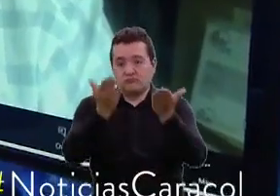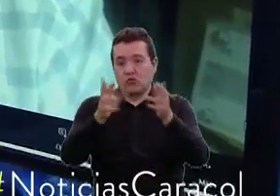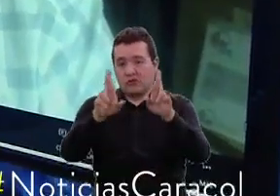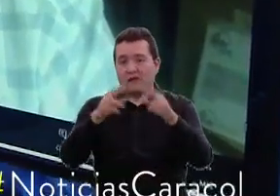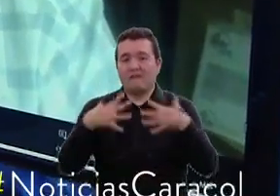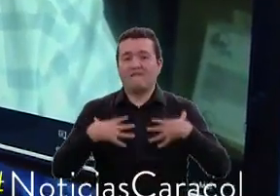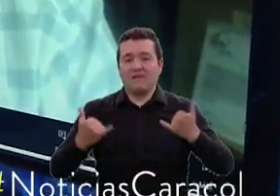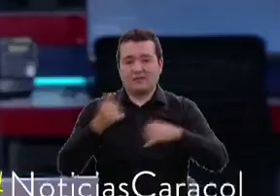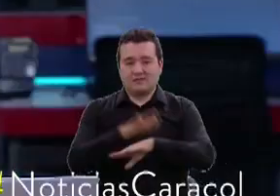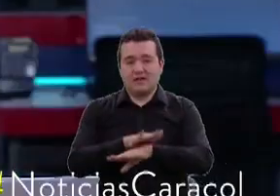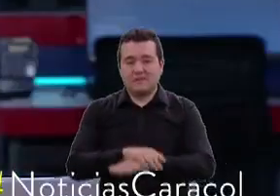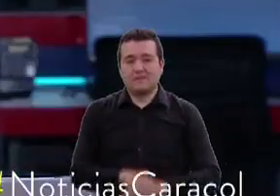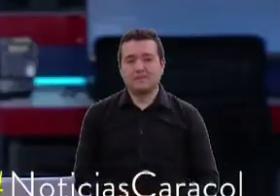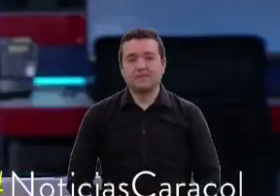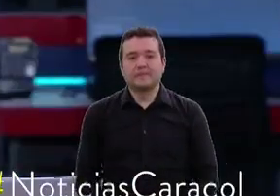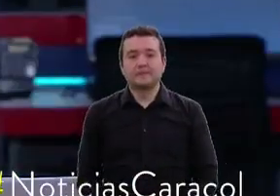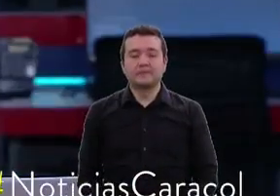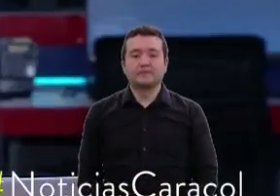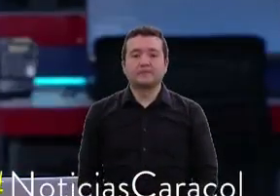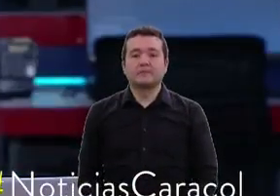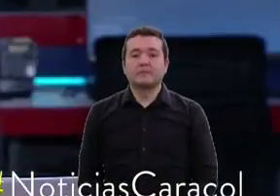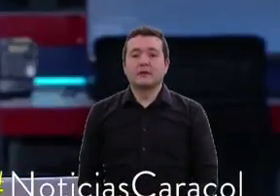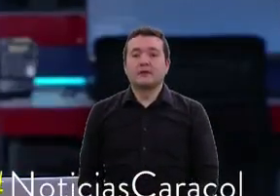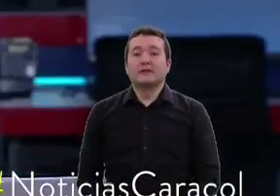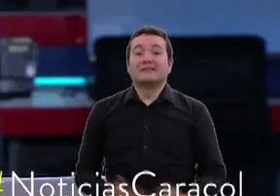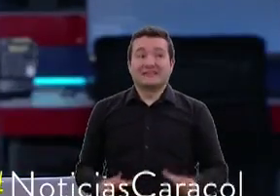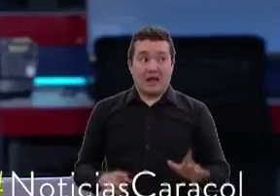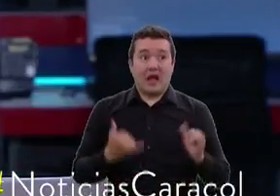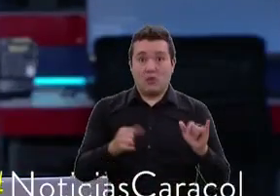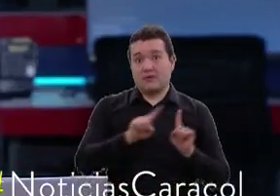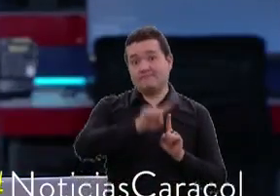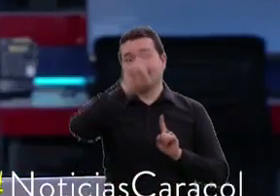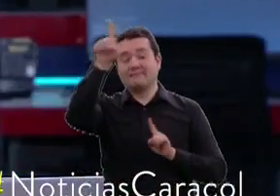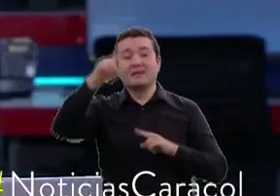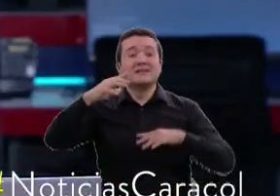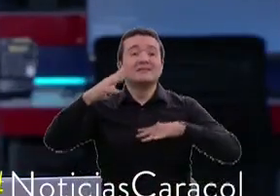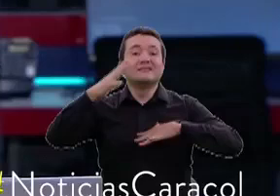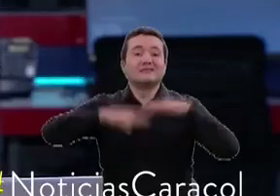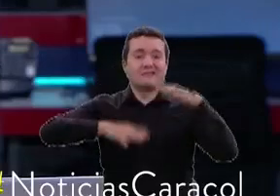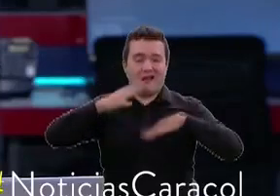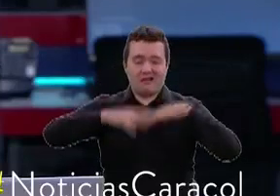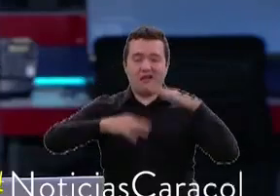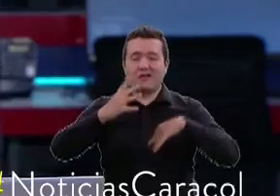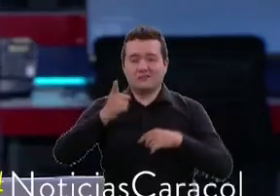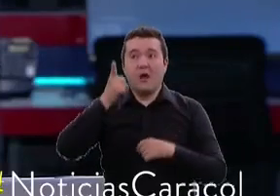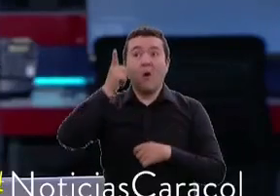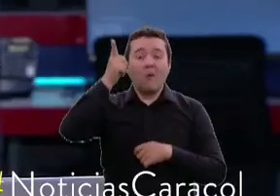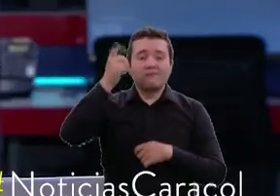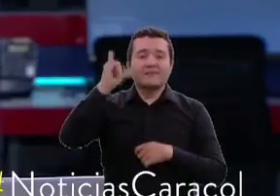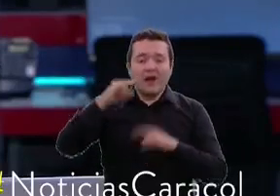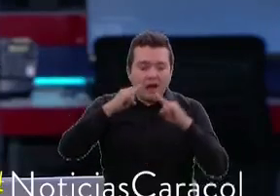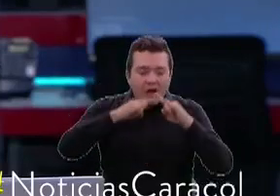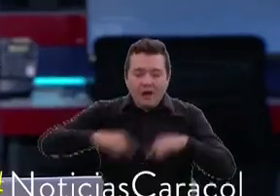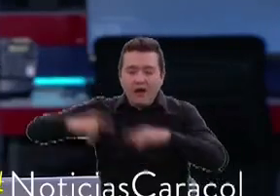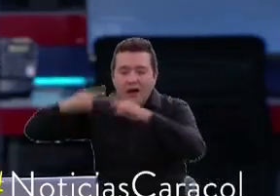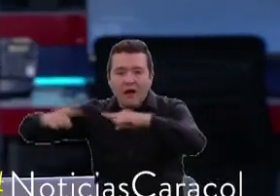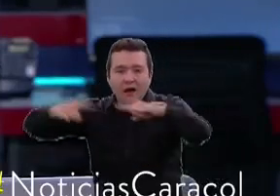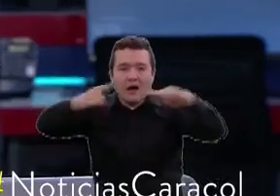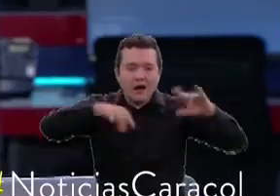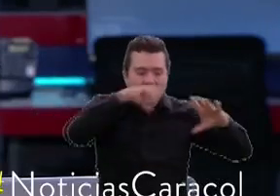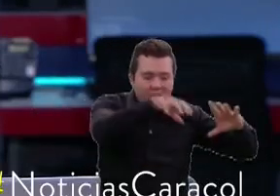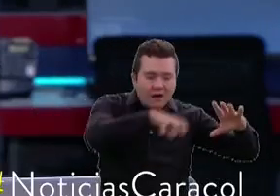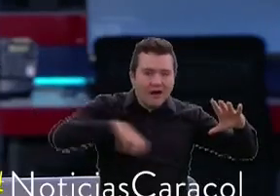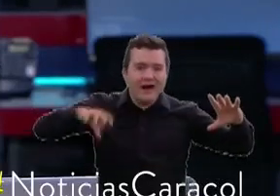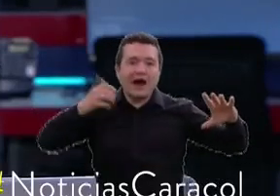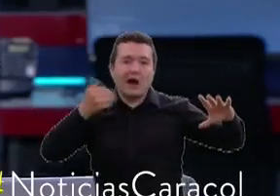feliz tarde. Nos vamos para San Andrés y Providencia, donde ya se dispusieron 14 refugios para atender a todos los damnificados